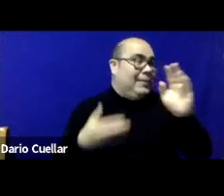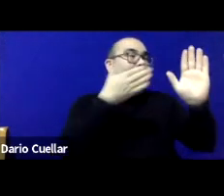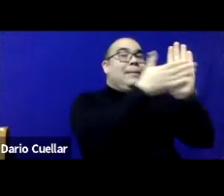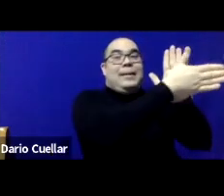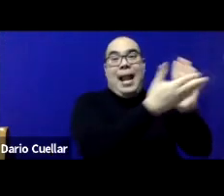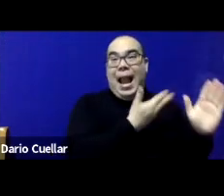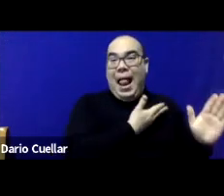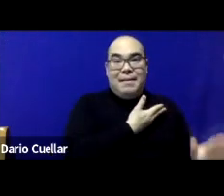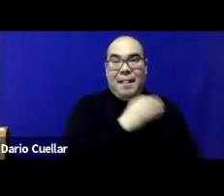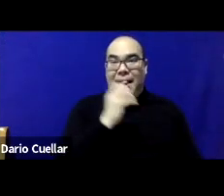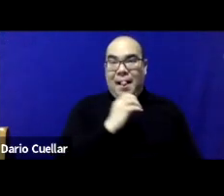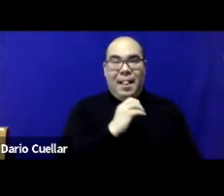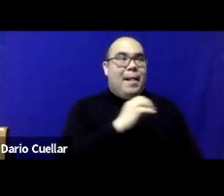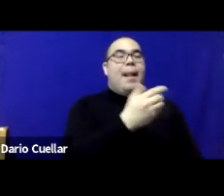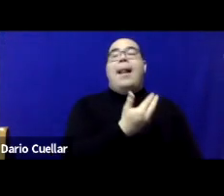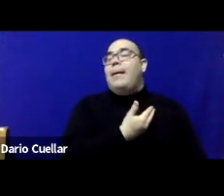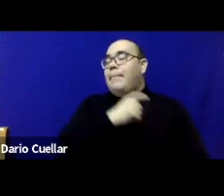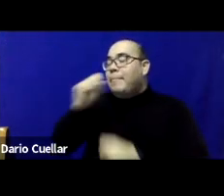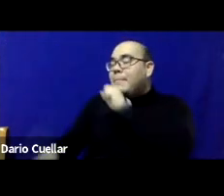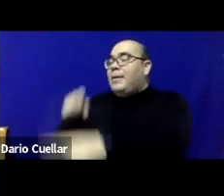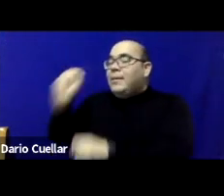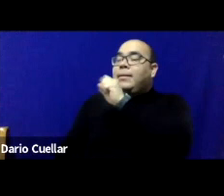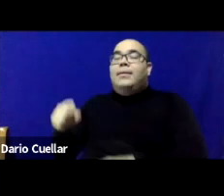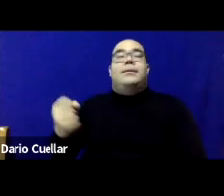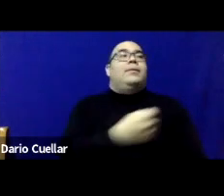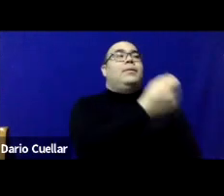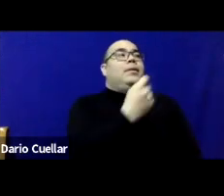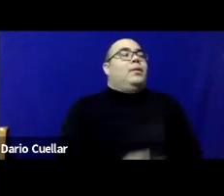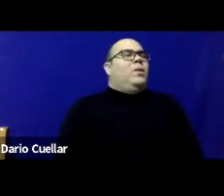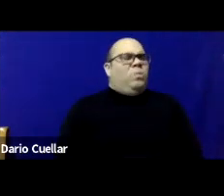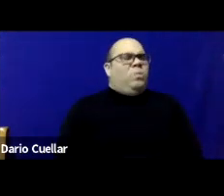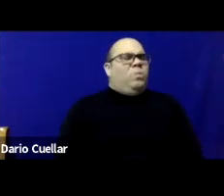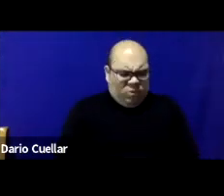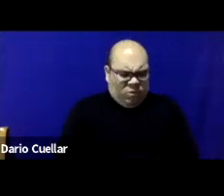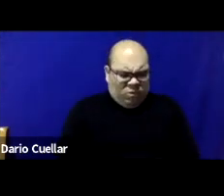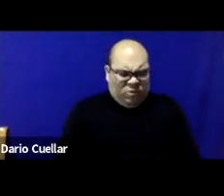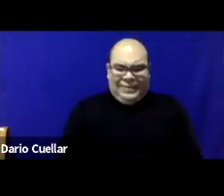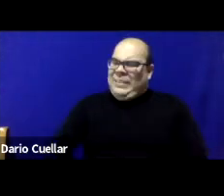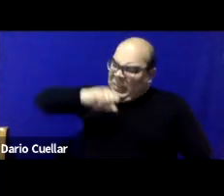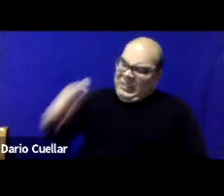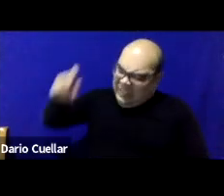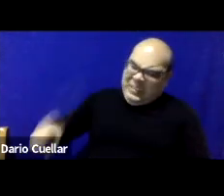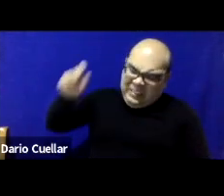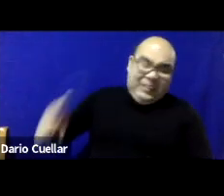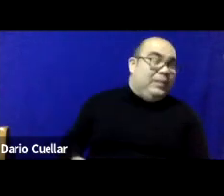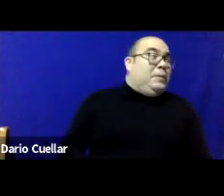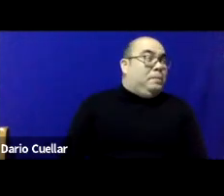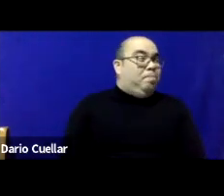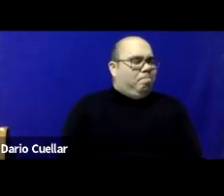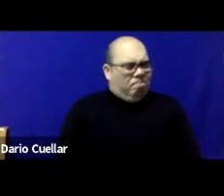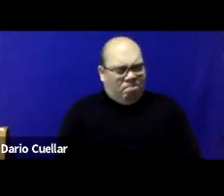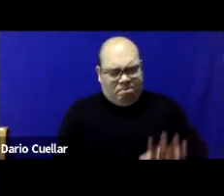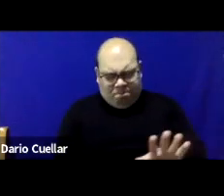qué va a pasar. Llega a la casa y el niño, la mamá le hacen alguna solicitud y no le contesta y el niño como que está tratando de tomarse